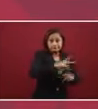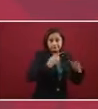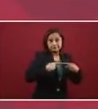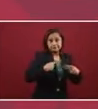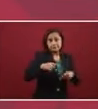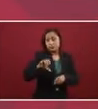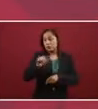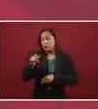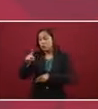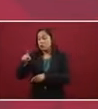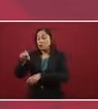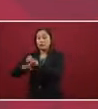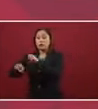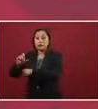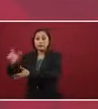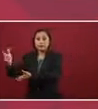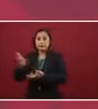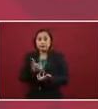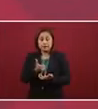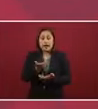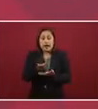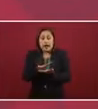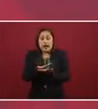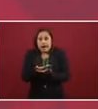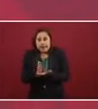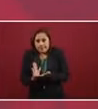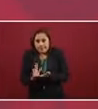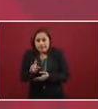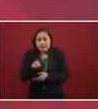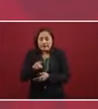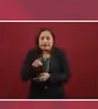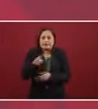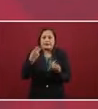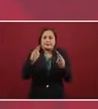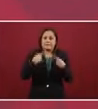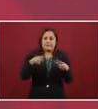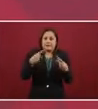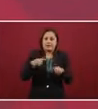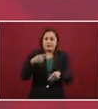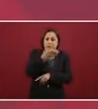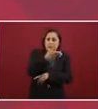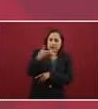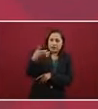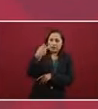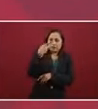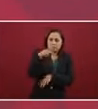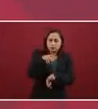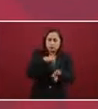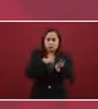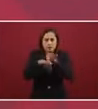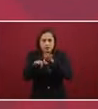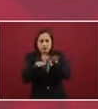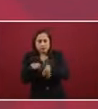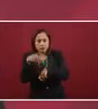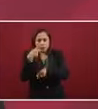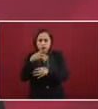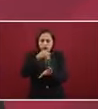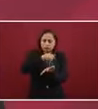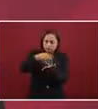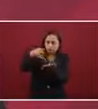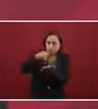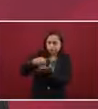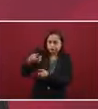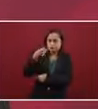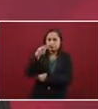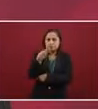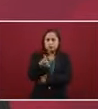de autoconsumo, su siembra para tener su maíz.